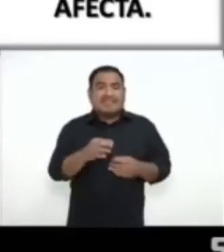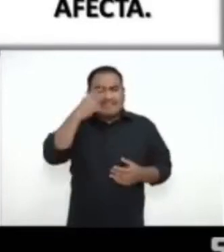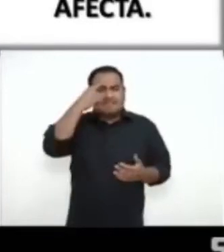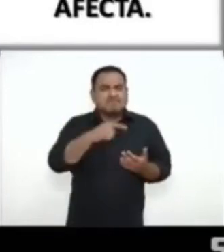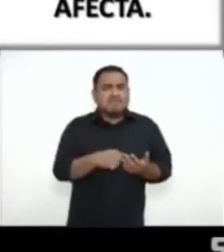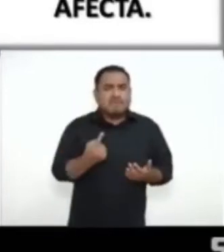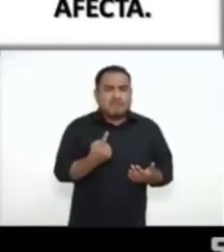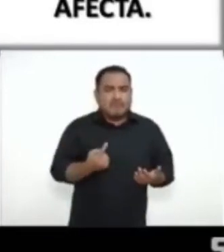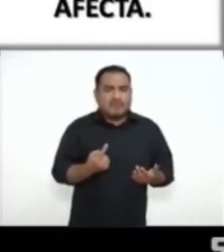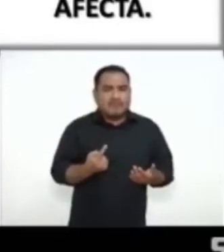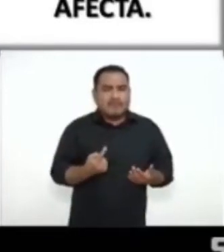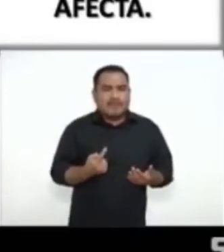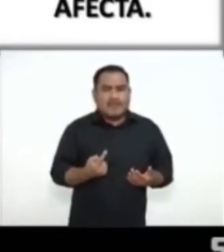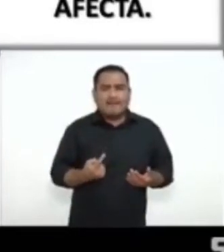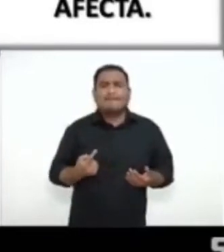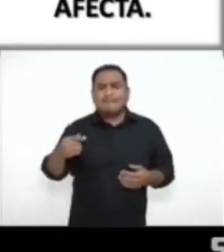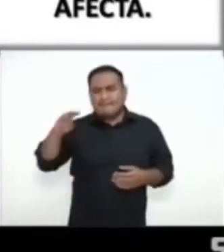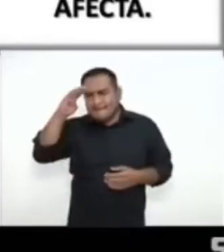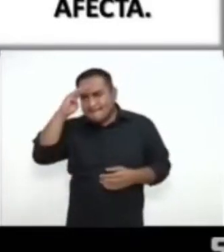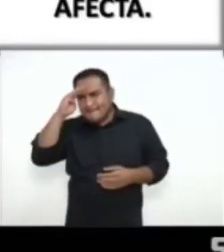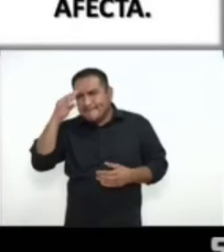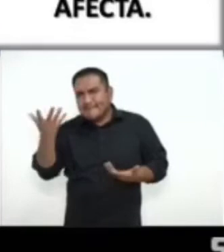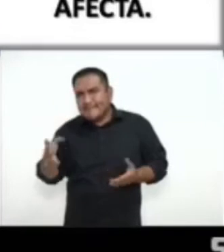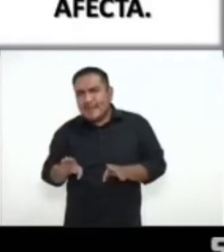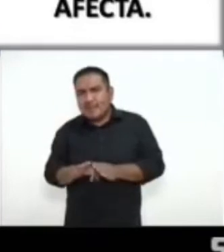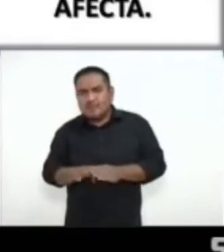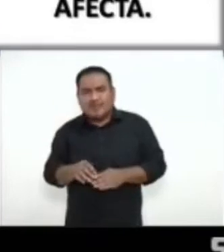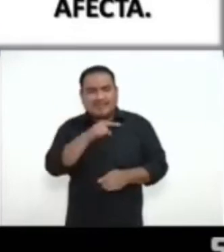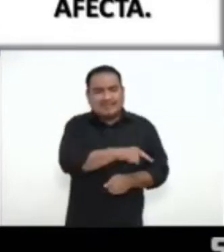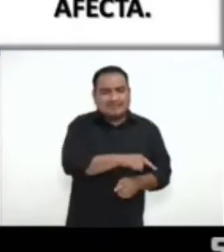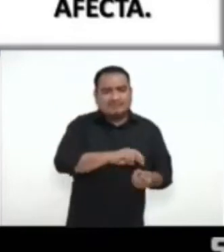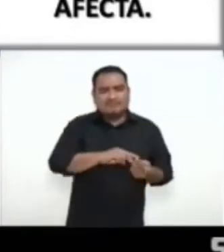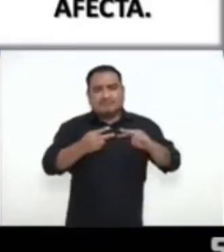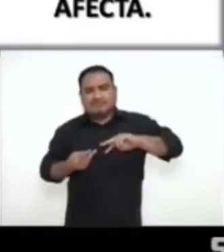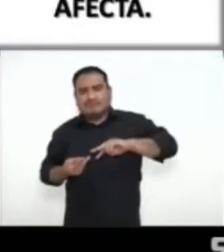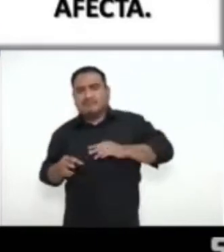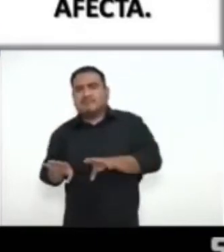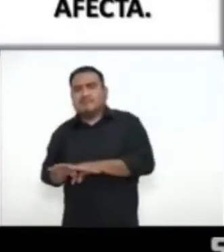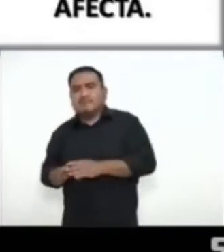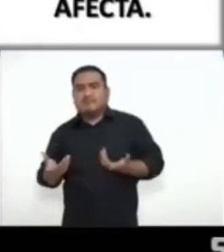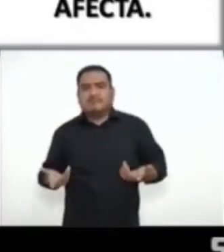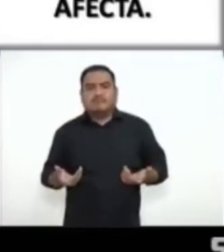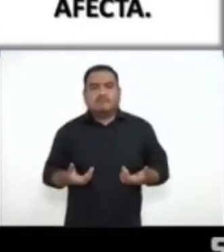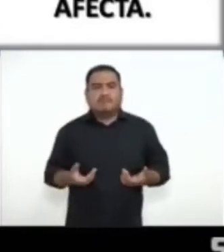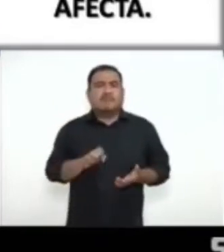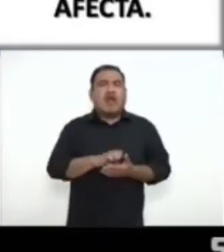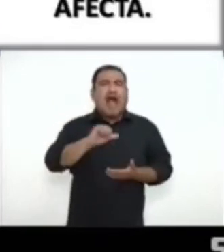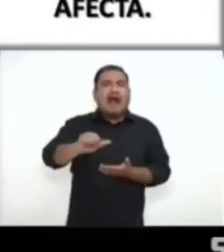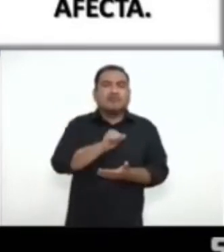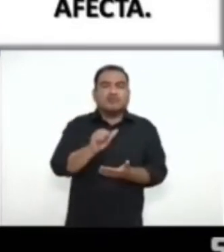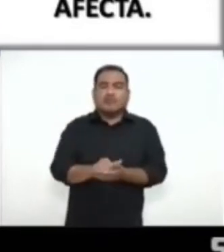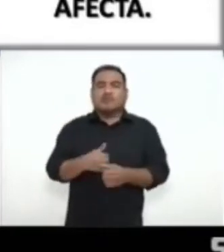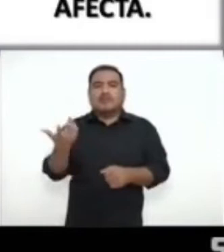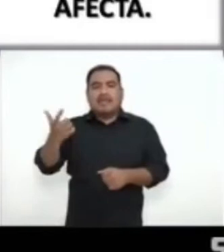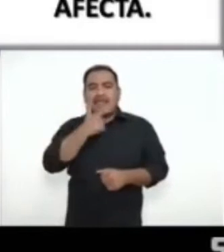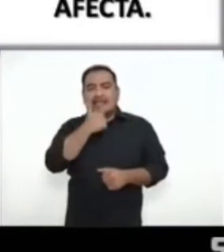y ver qué pensamientos me generan estas creencias. Henry Ford decía,